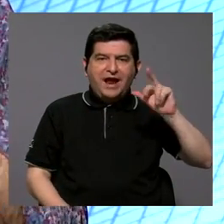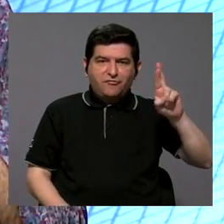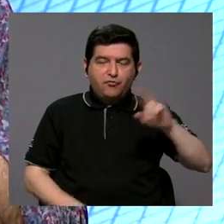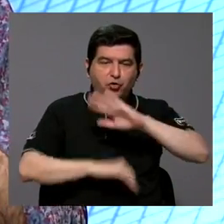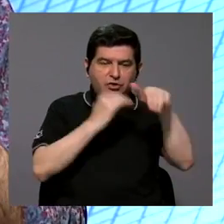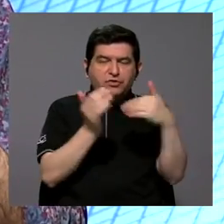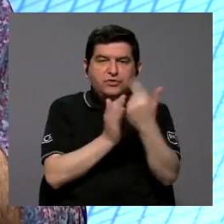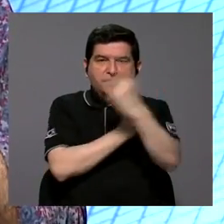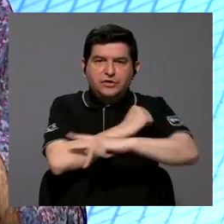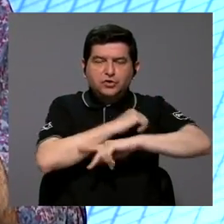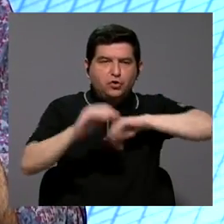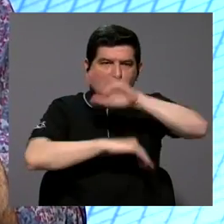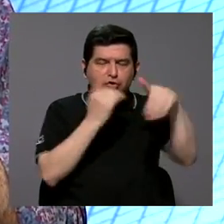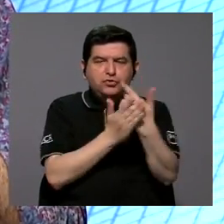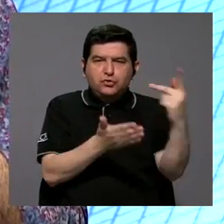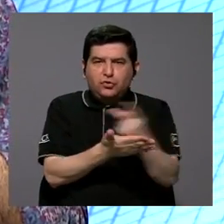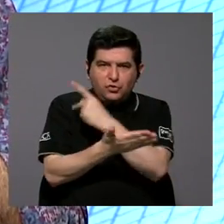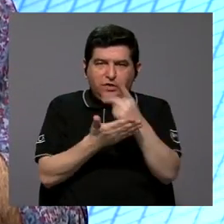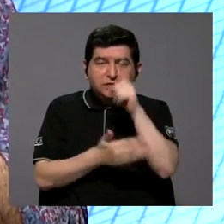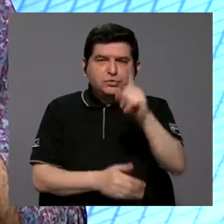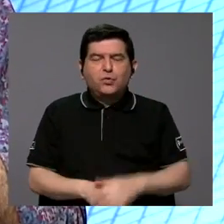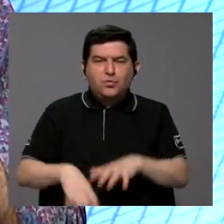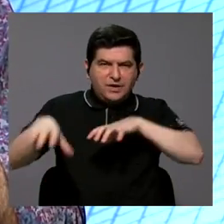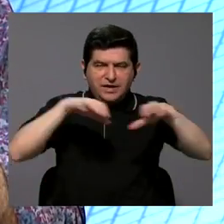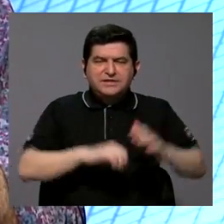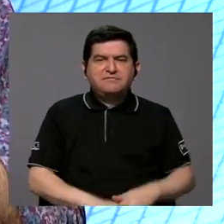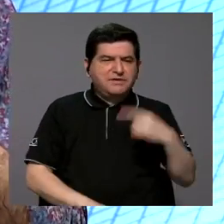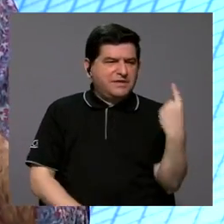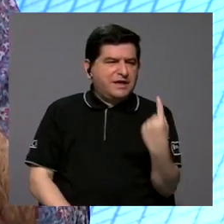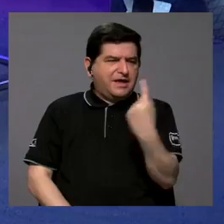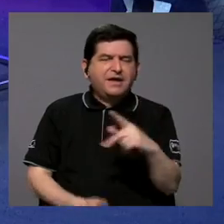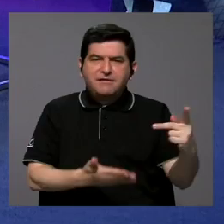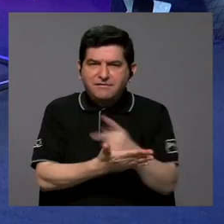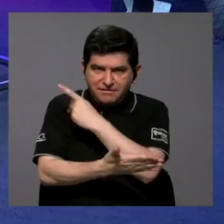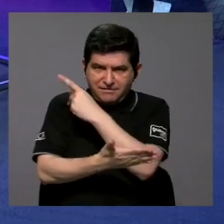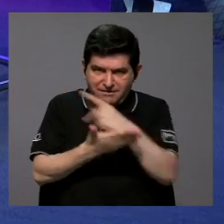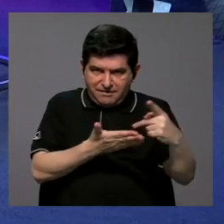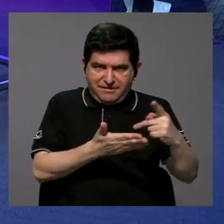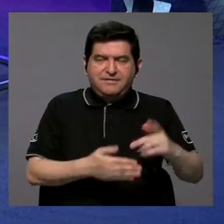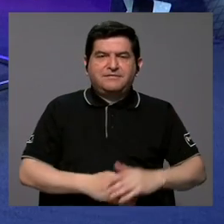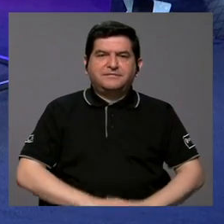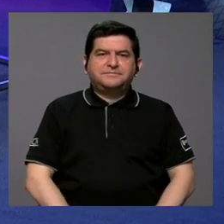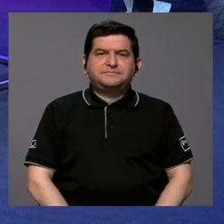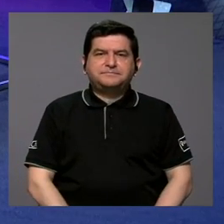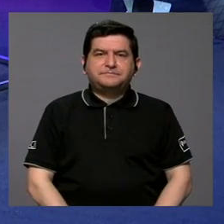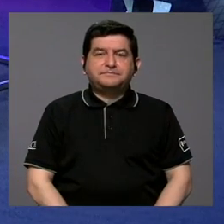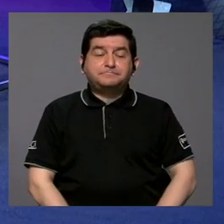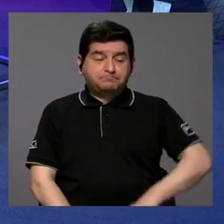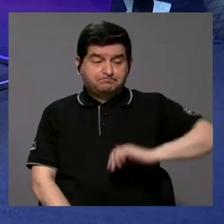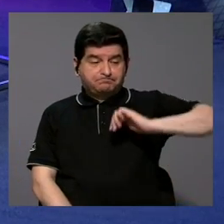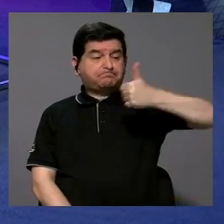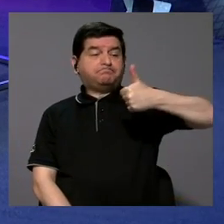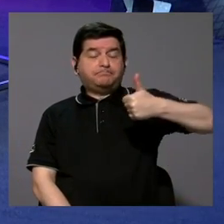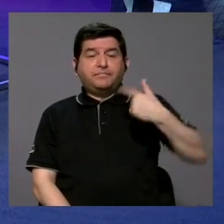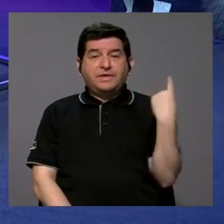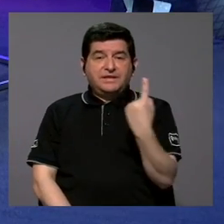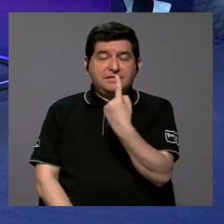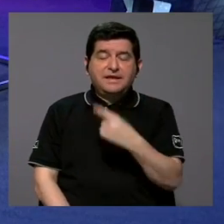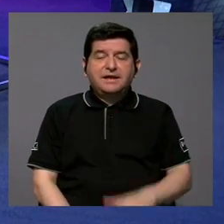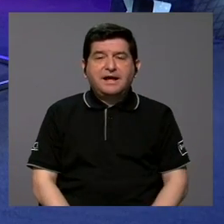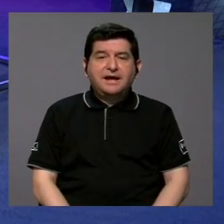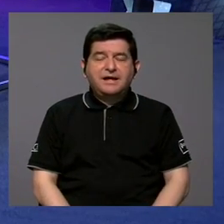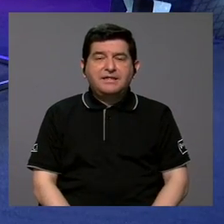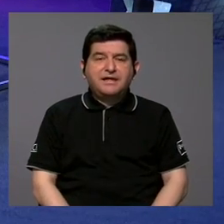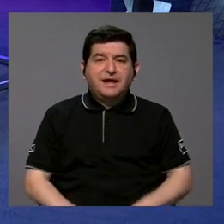todas las provincias. Se hizo un concierto provincia por provincia y el ganador de cada concierto, de